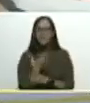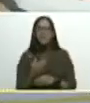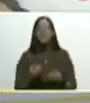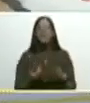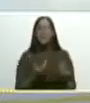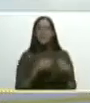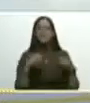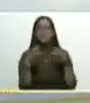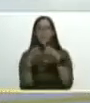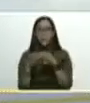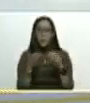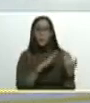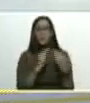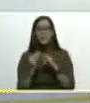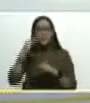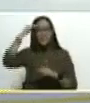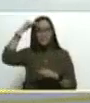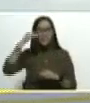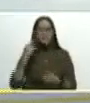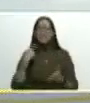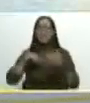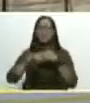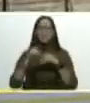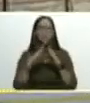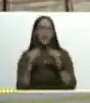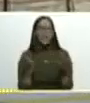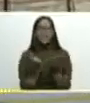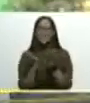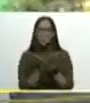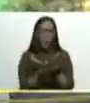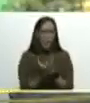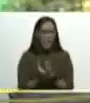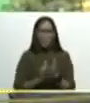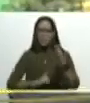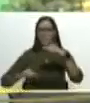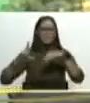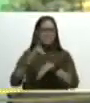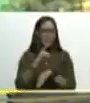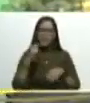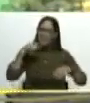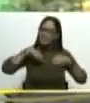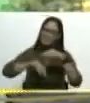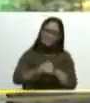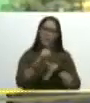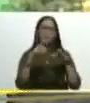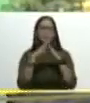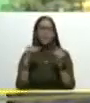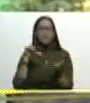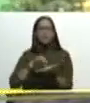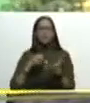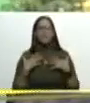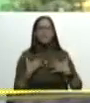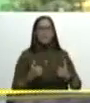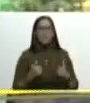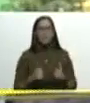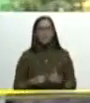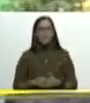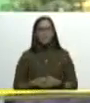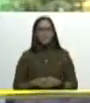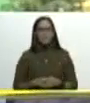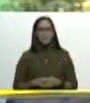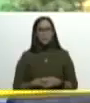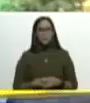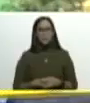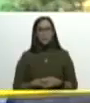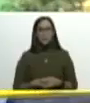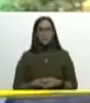militares. Y le entro a todas las escuelas, liceos, le entramos a todos los centros de salud. Y ha